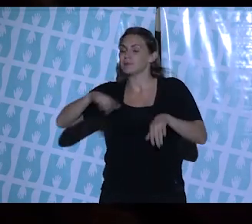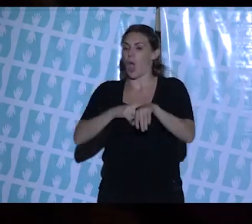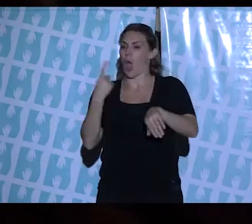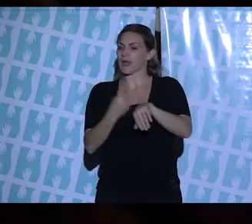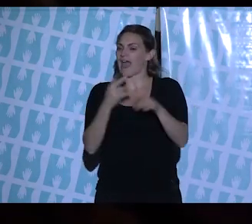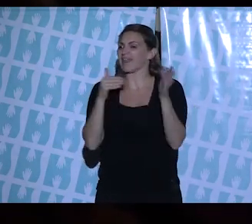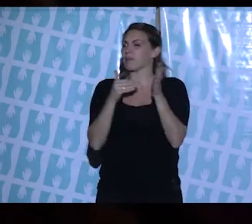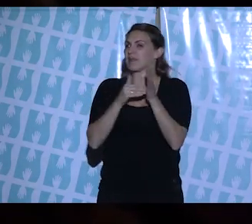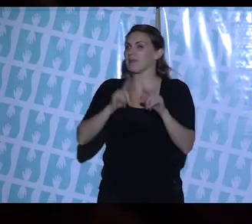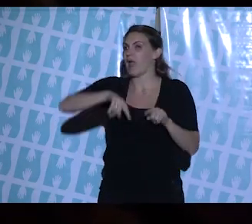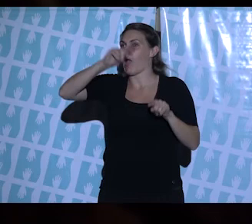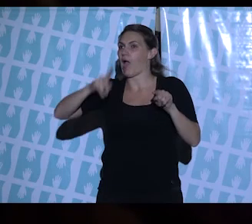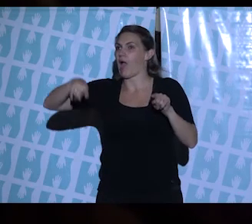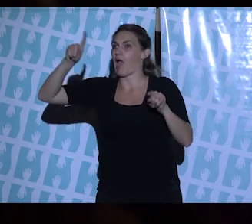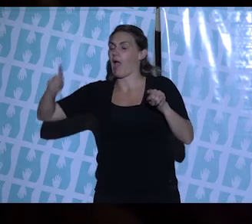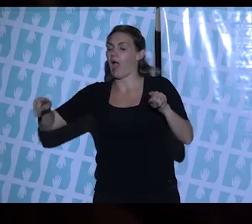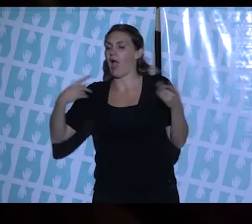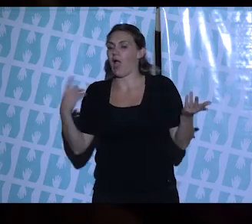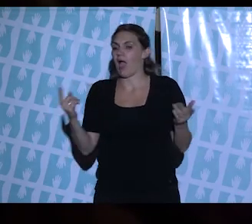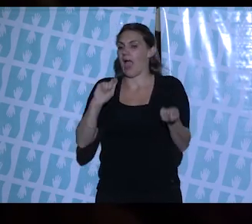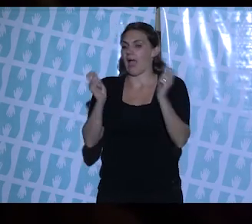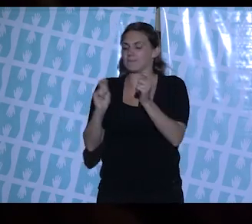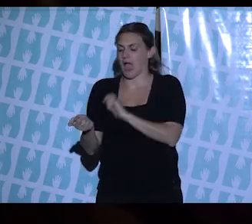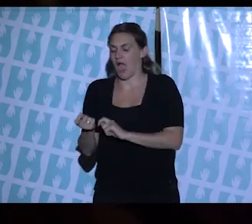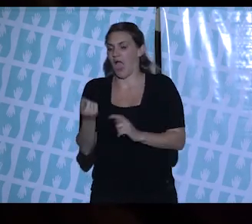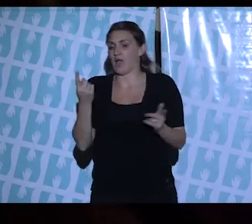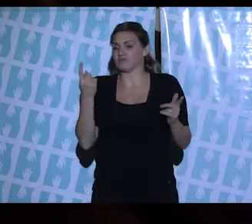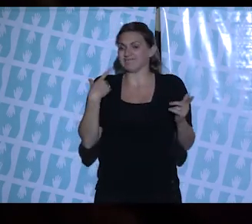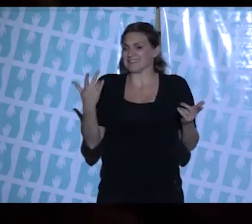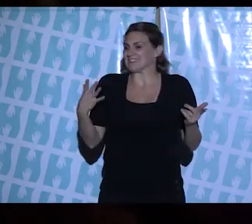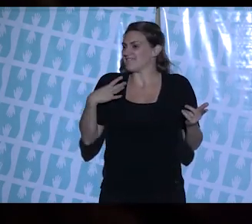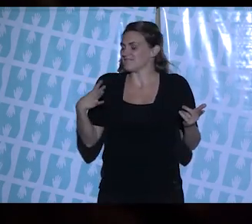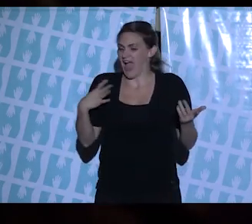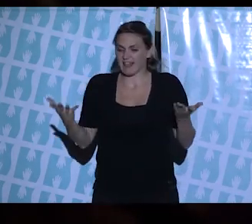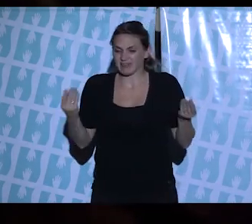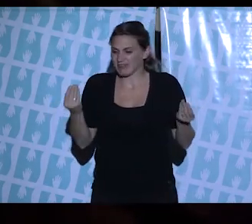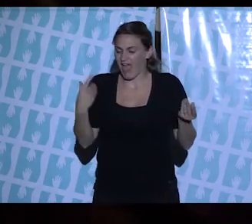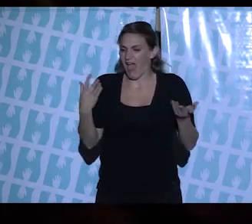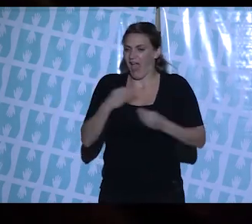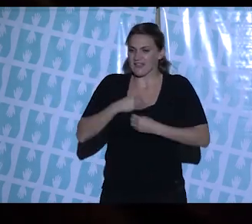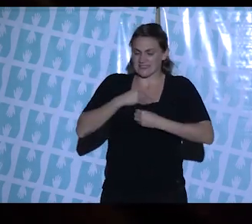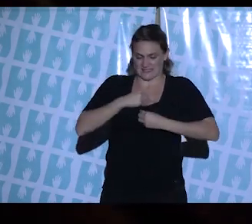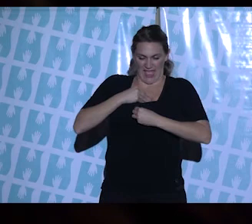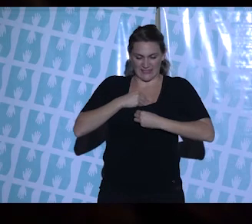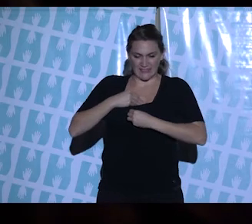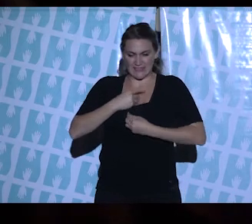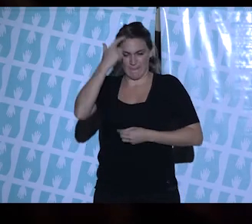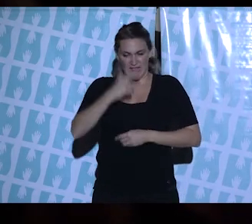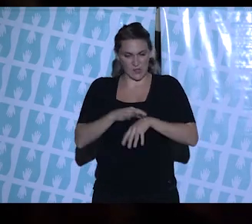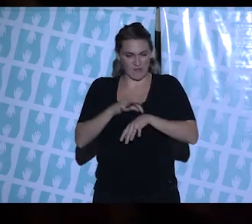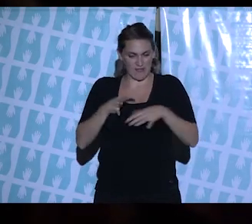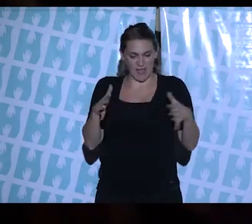hora, hay momentos del día que el paciente parkinsoniano nota que le falta efecto de la medicación.